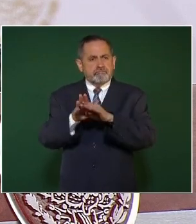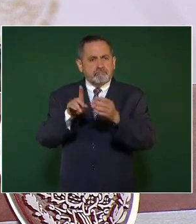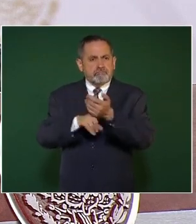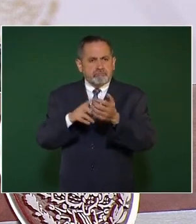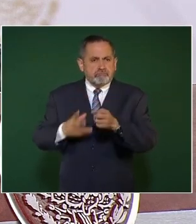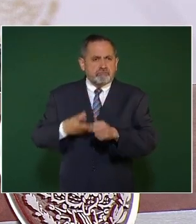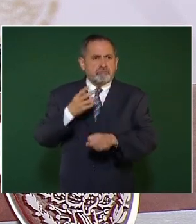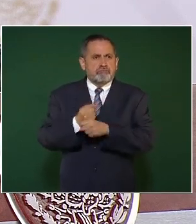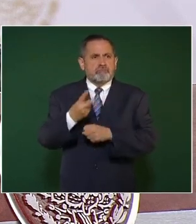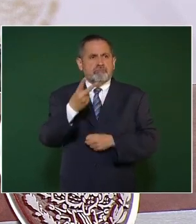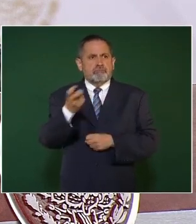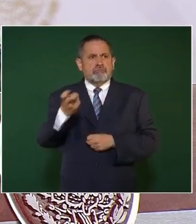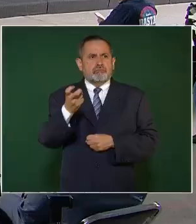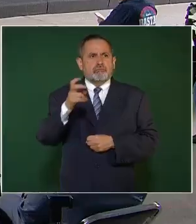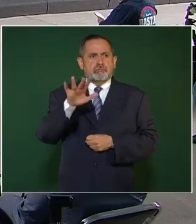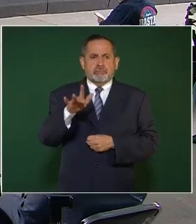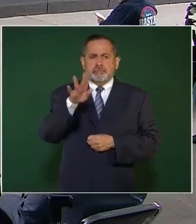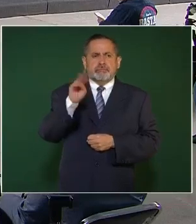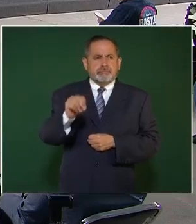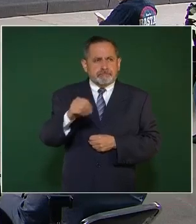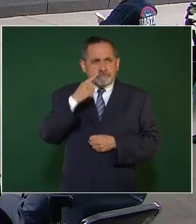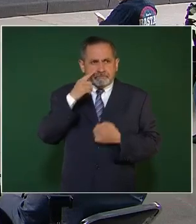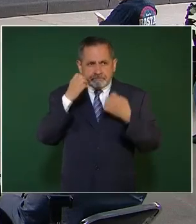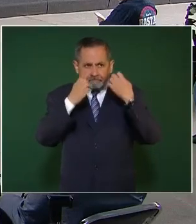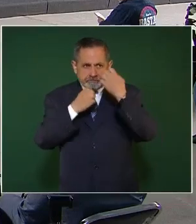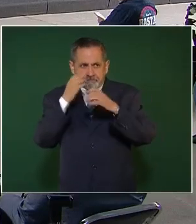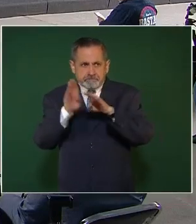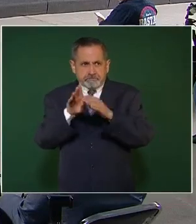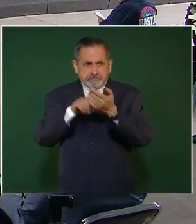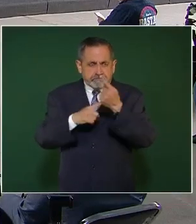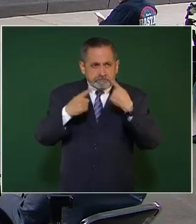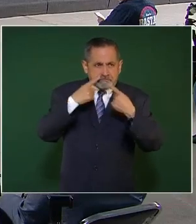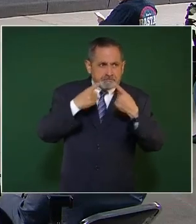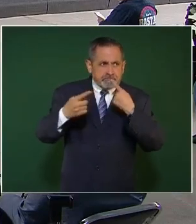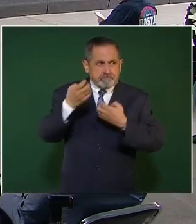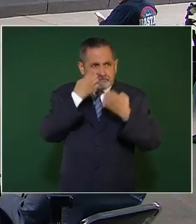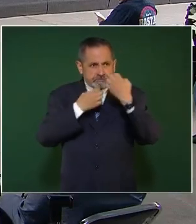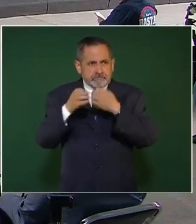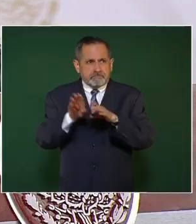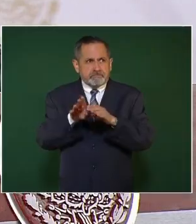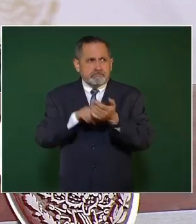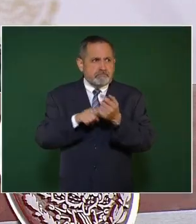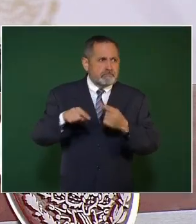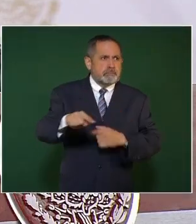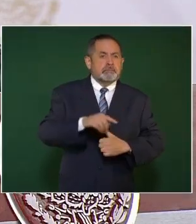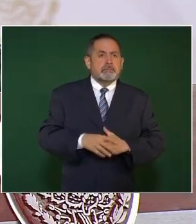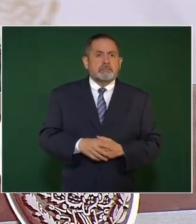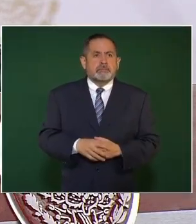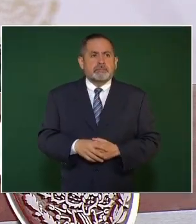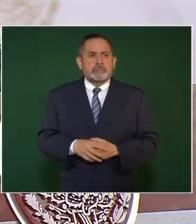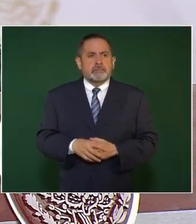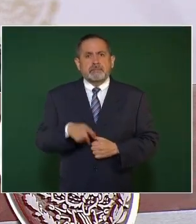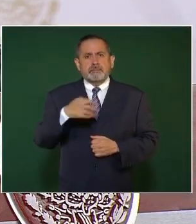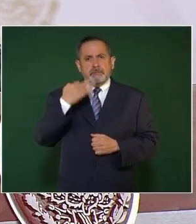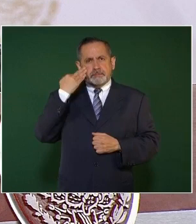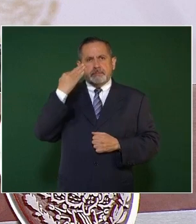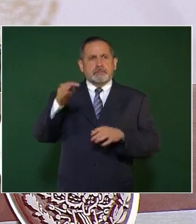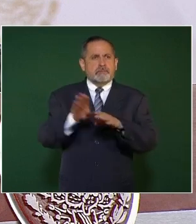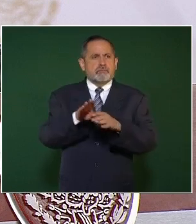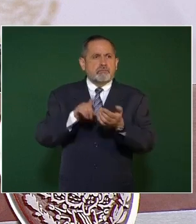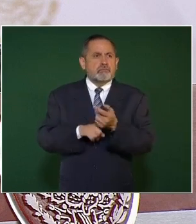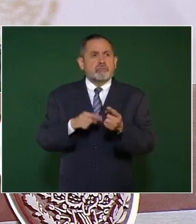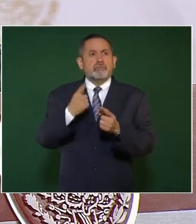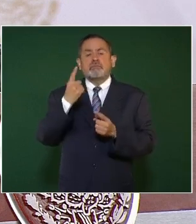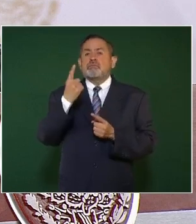realizamos 259 verificaciones y o visitas de constatación. Nos encontramos en este periodo con solamente